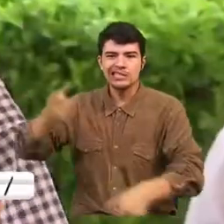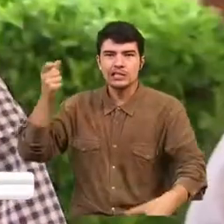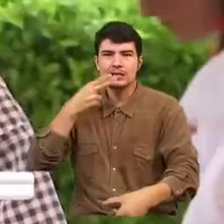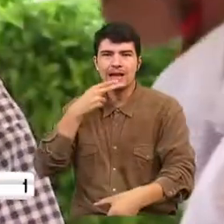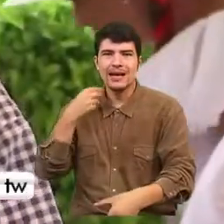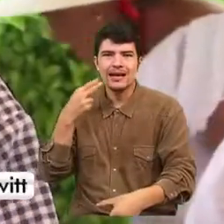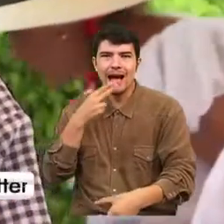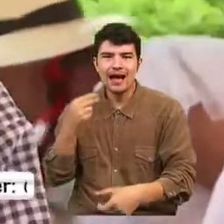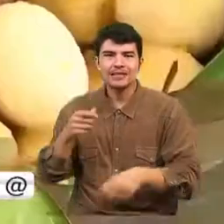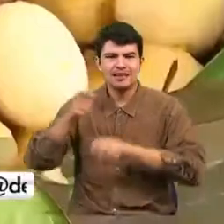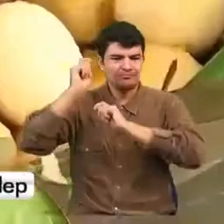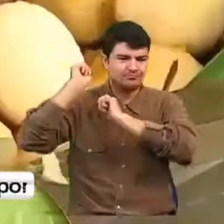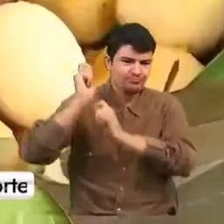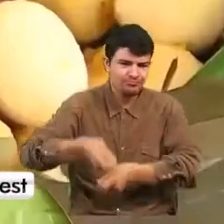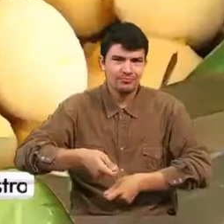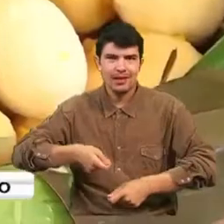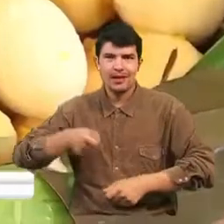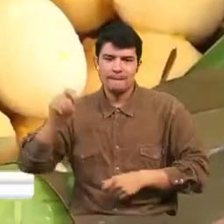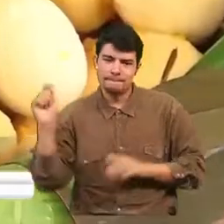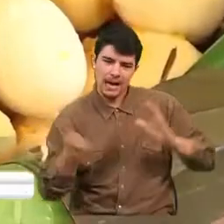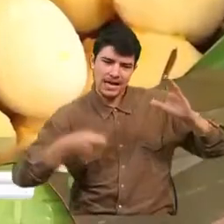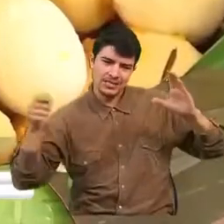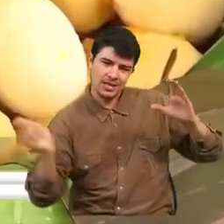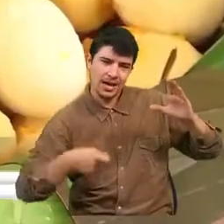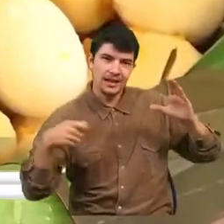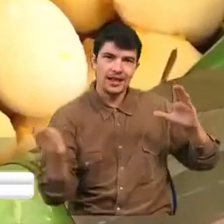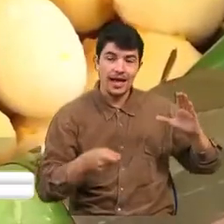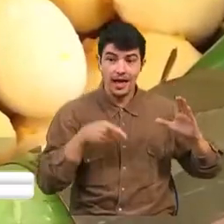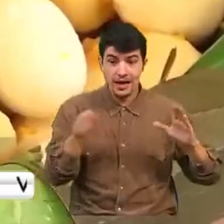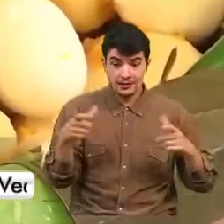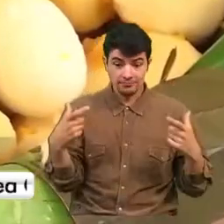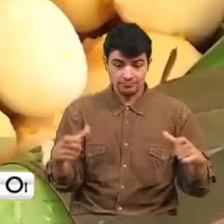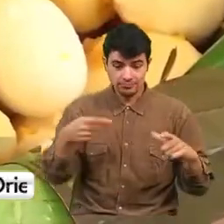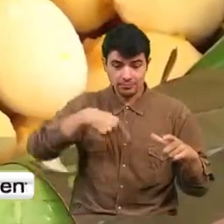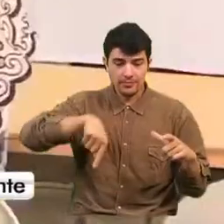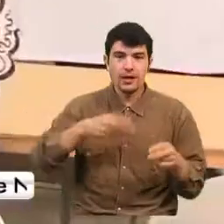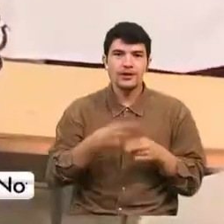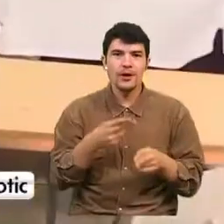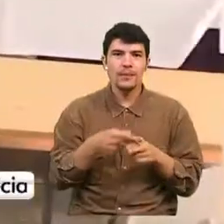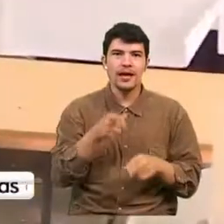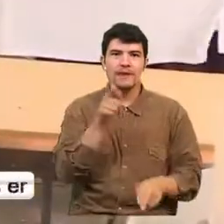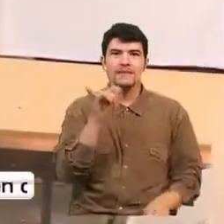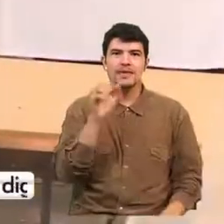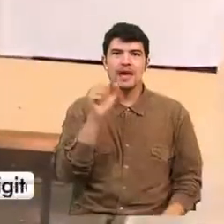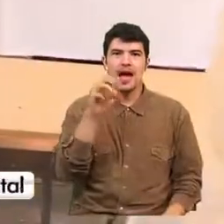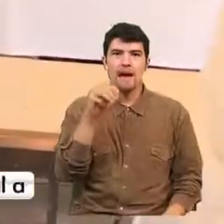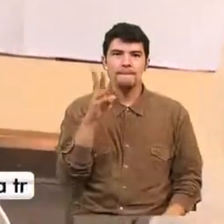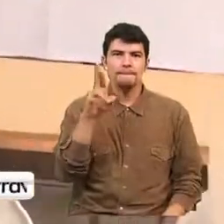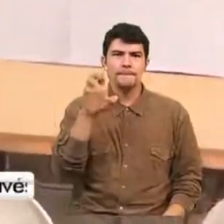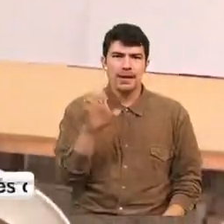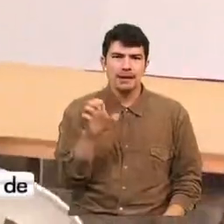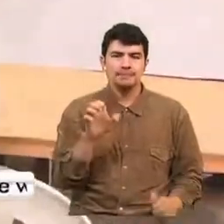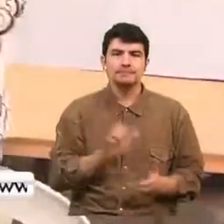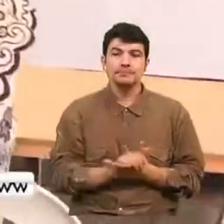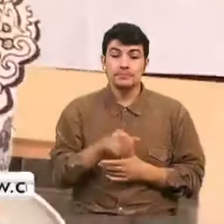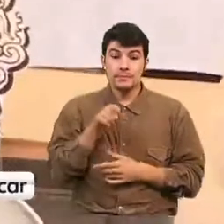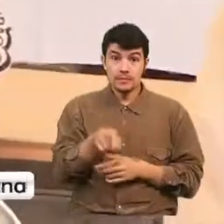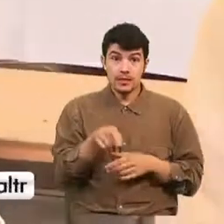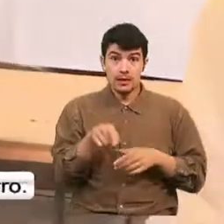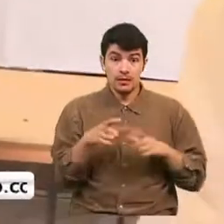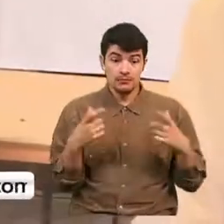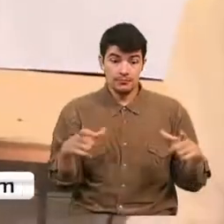al asadón, al machete, llevaban el piquete llamado fiambre. Y este